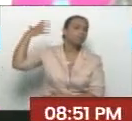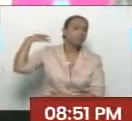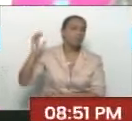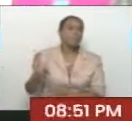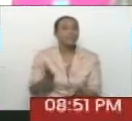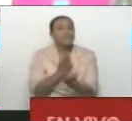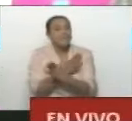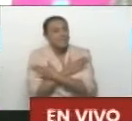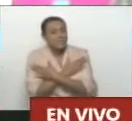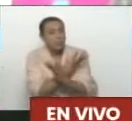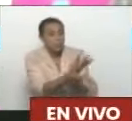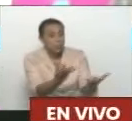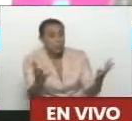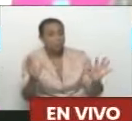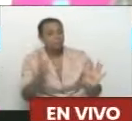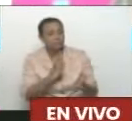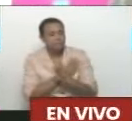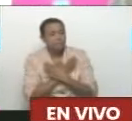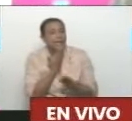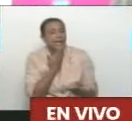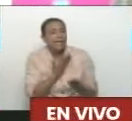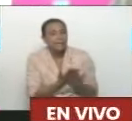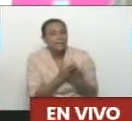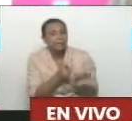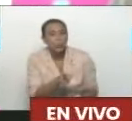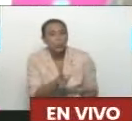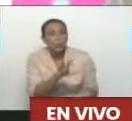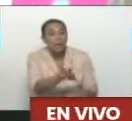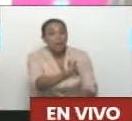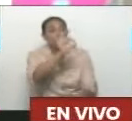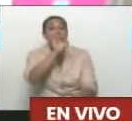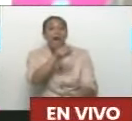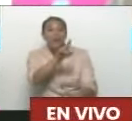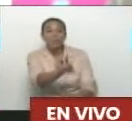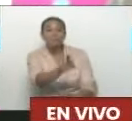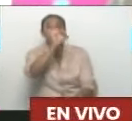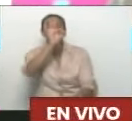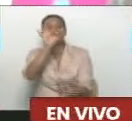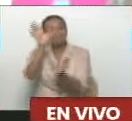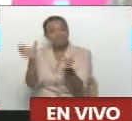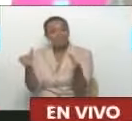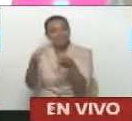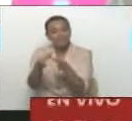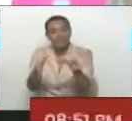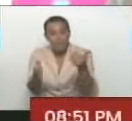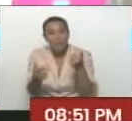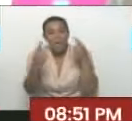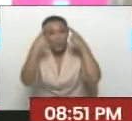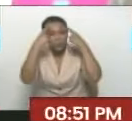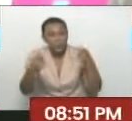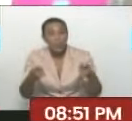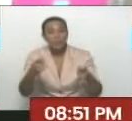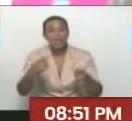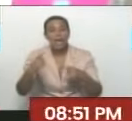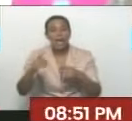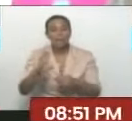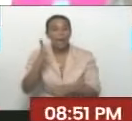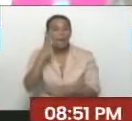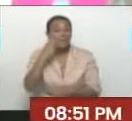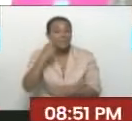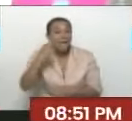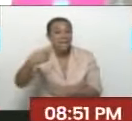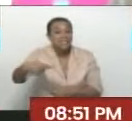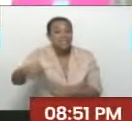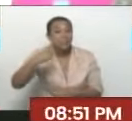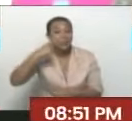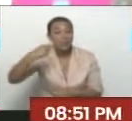Felicitarlo y también agradecerle por habernos tomado en cuenta, por haber tomado en cuenta a los cultores y a la música tradicional venezolana.